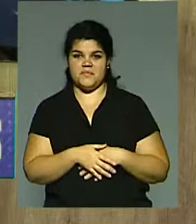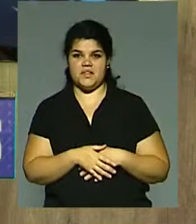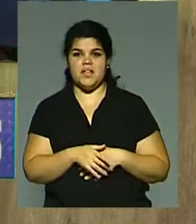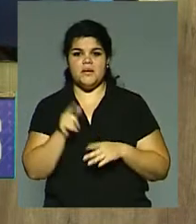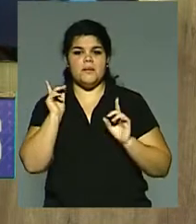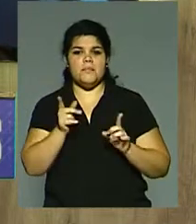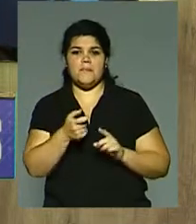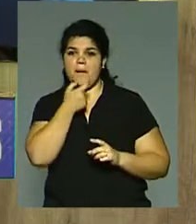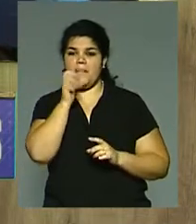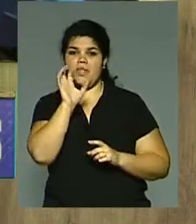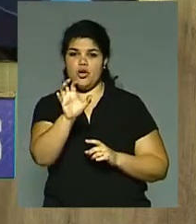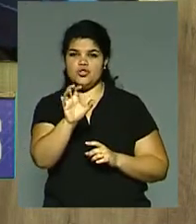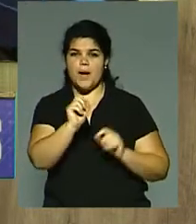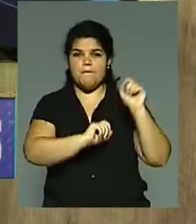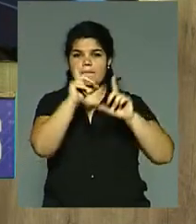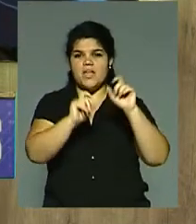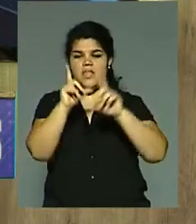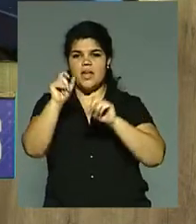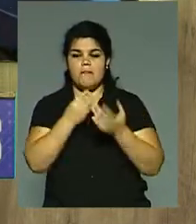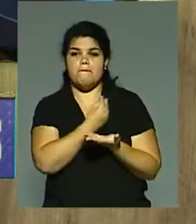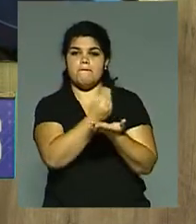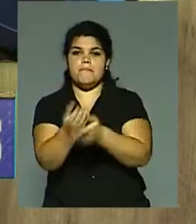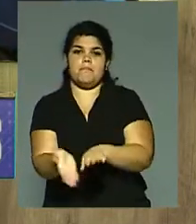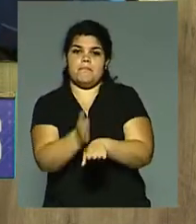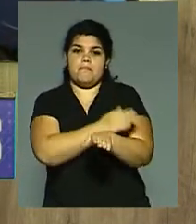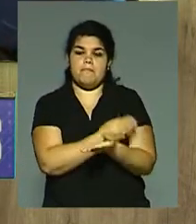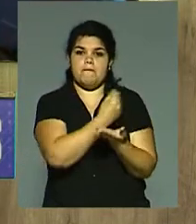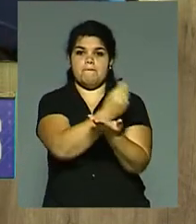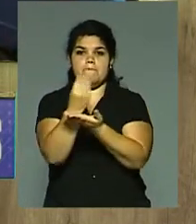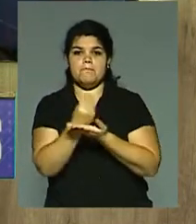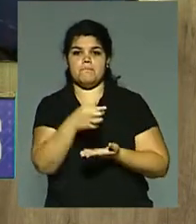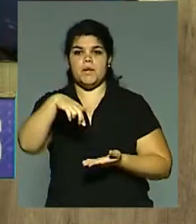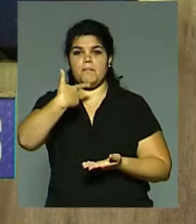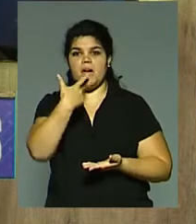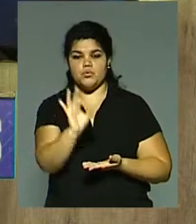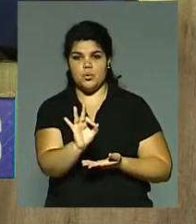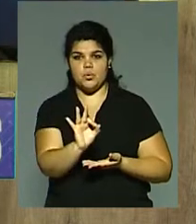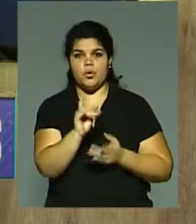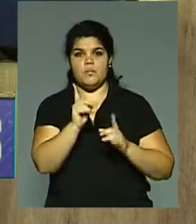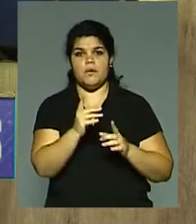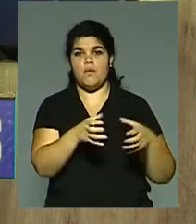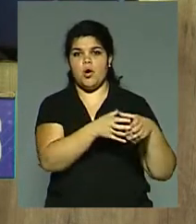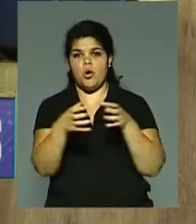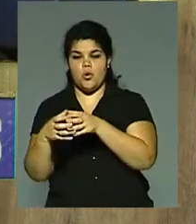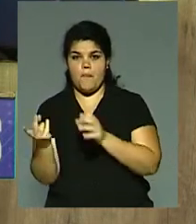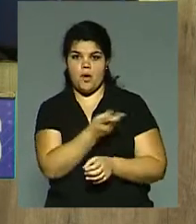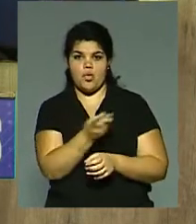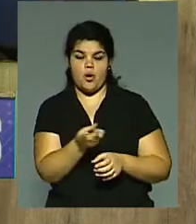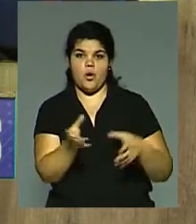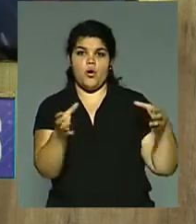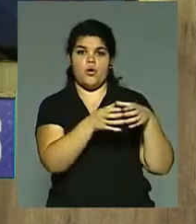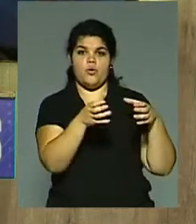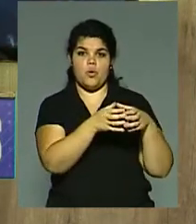a nivel provincial midieron a los precandidatos para las próximas PASO dentro de los dos principales frentes. Dentro del